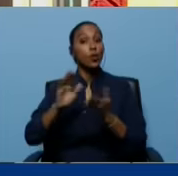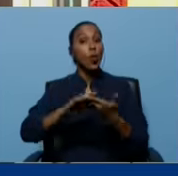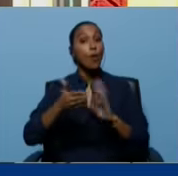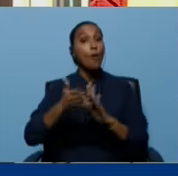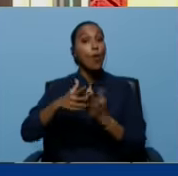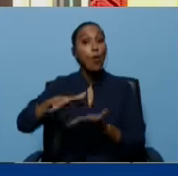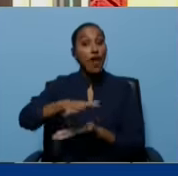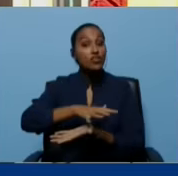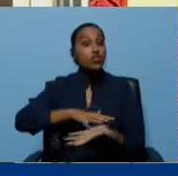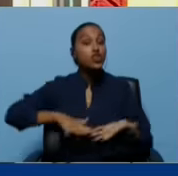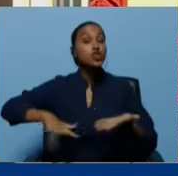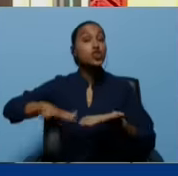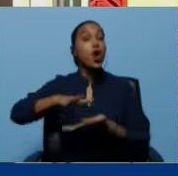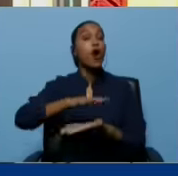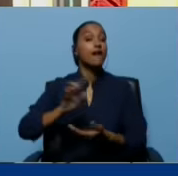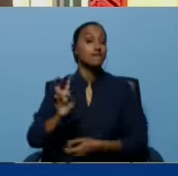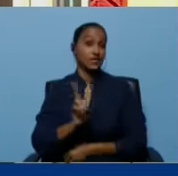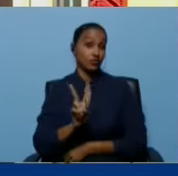¿Verdad?